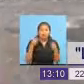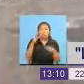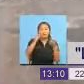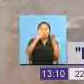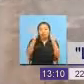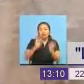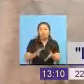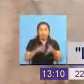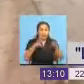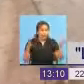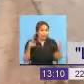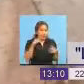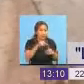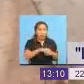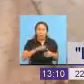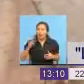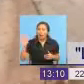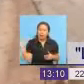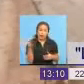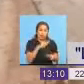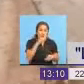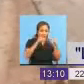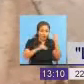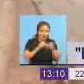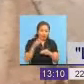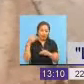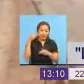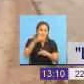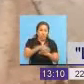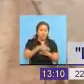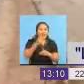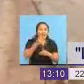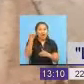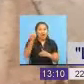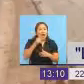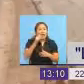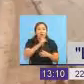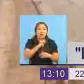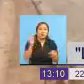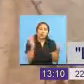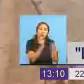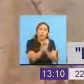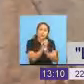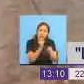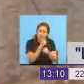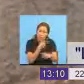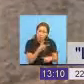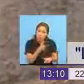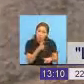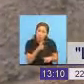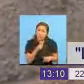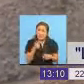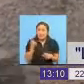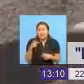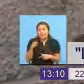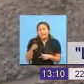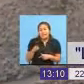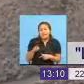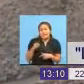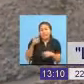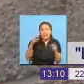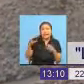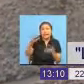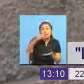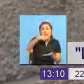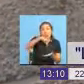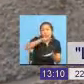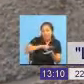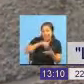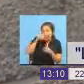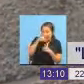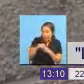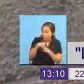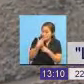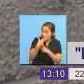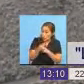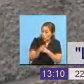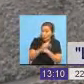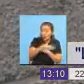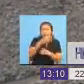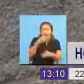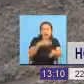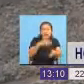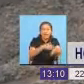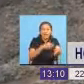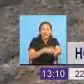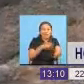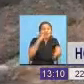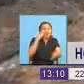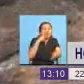es decir para toda la familia que vaya porque hay un espectáculo también sí pero no precisamente en el parque o en la vieja estación